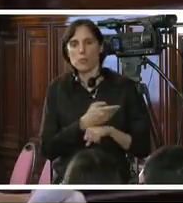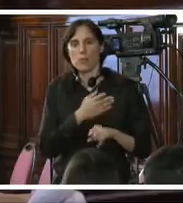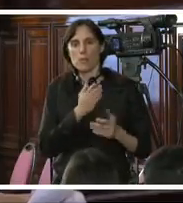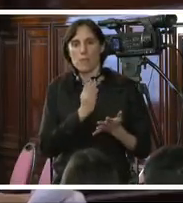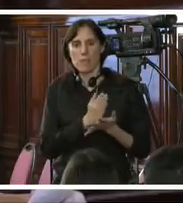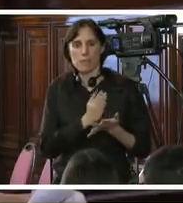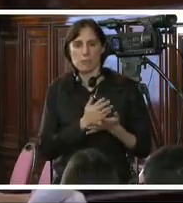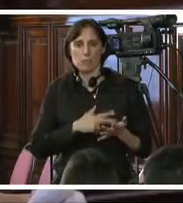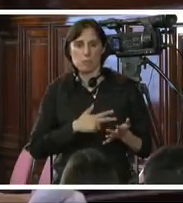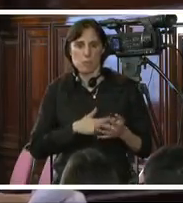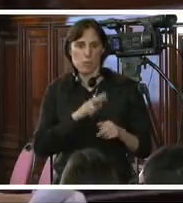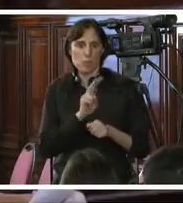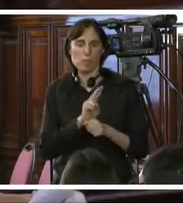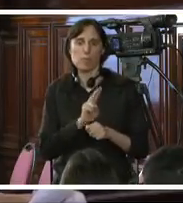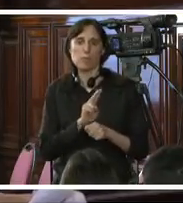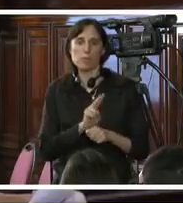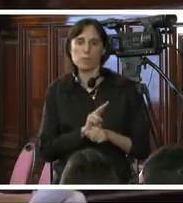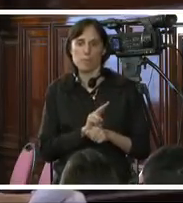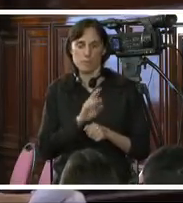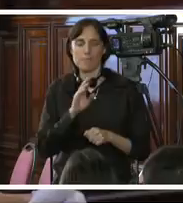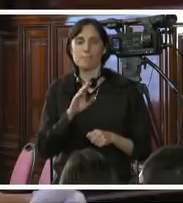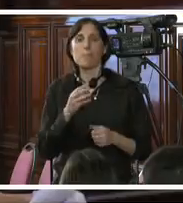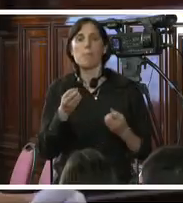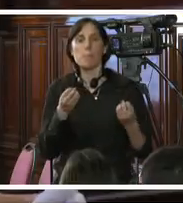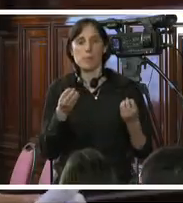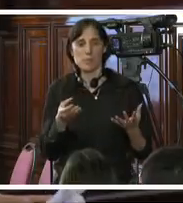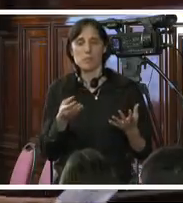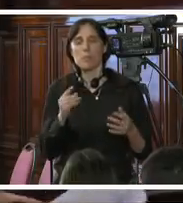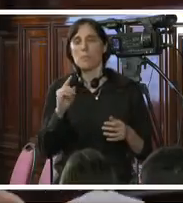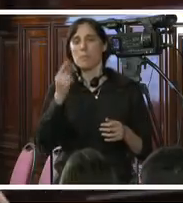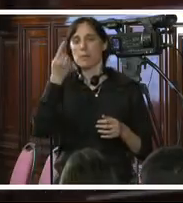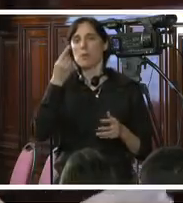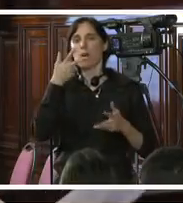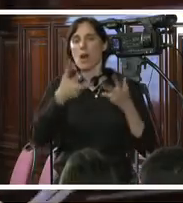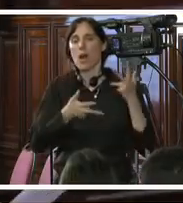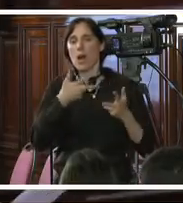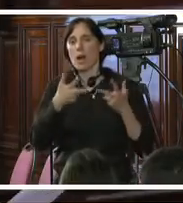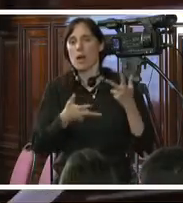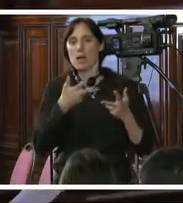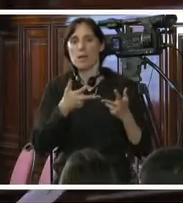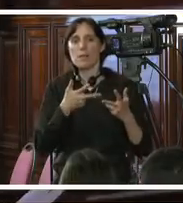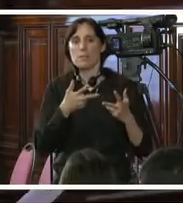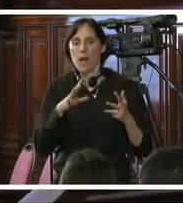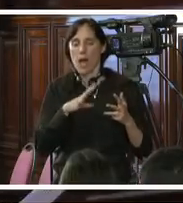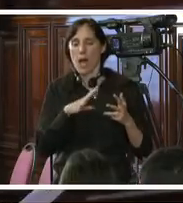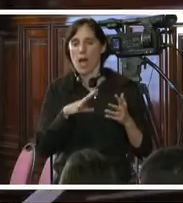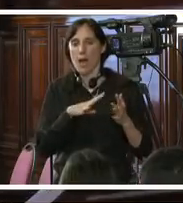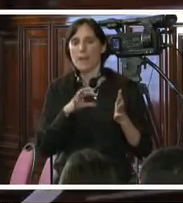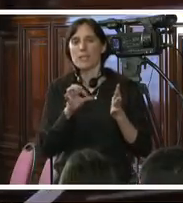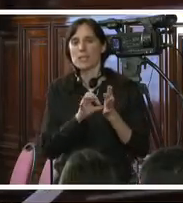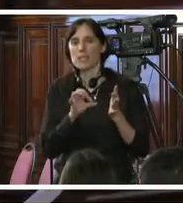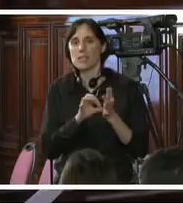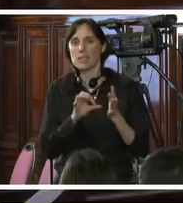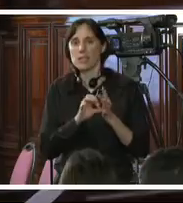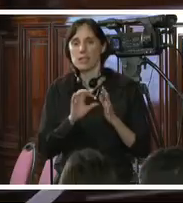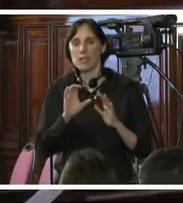integral de la violencia sexual frente a las niñas en la región. Para ello, primero nos referiremos a la sistematicidad de la